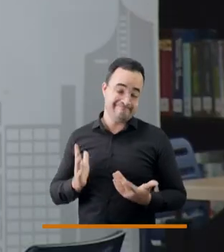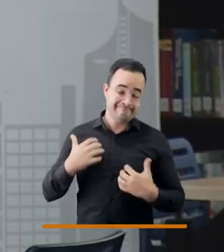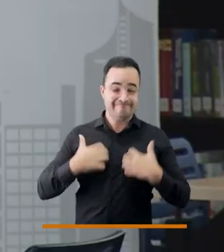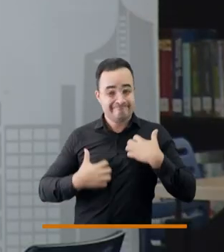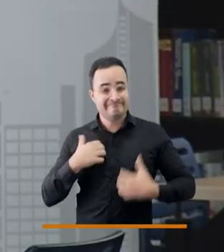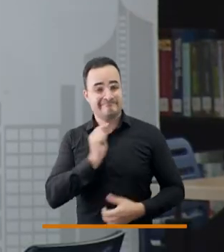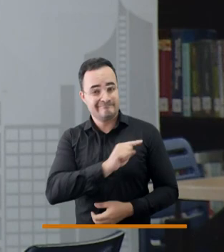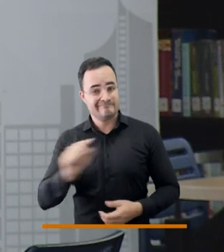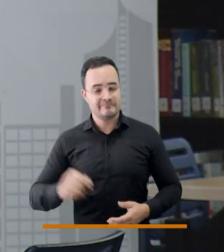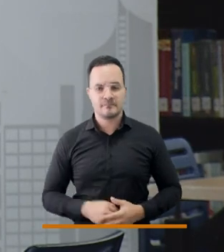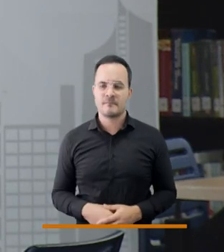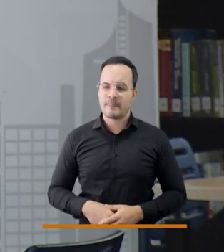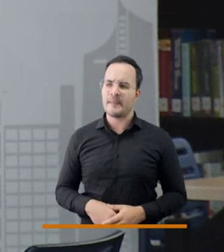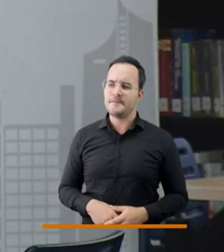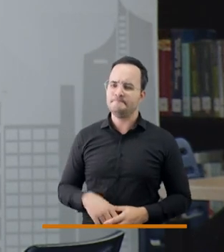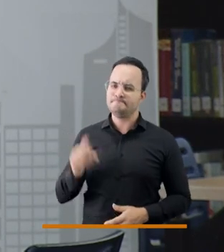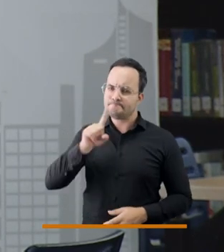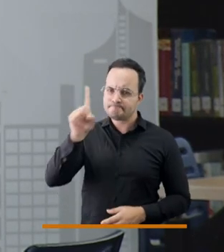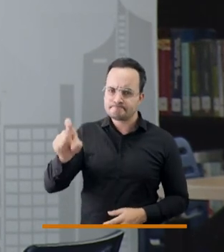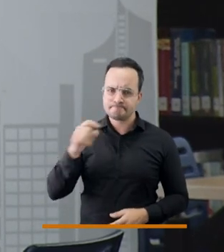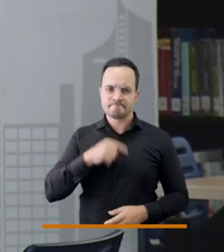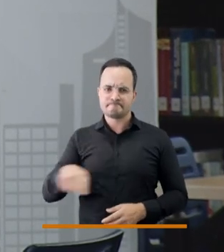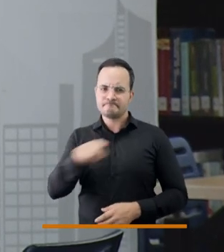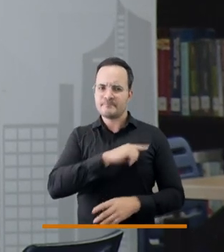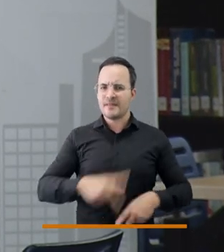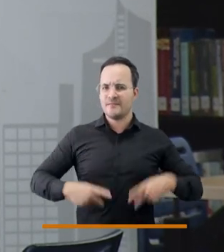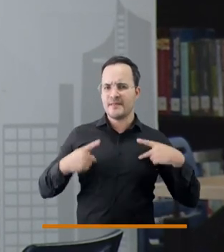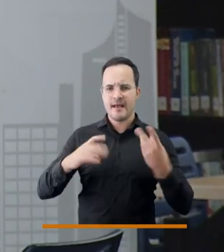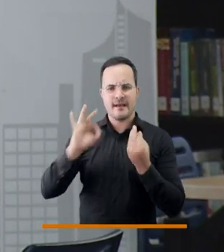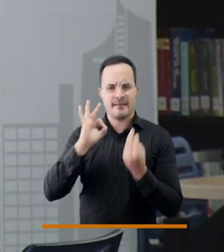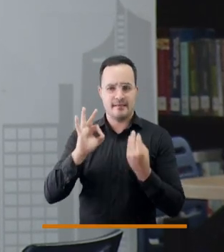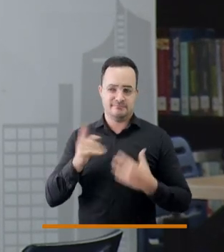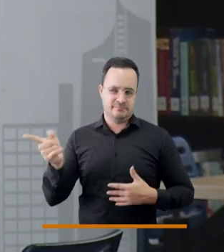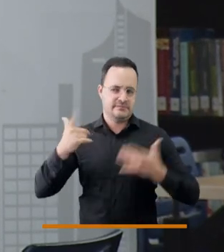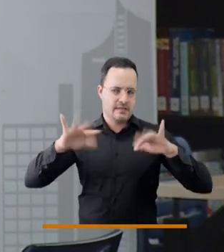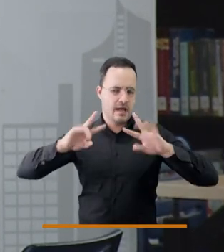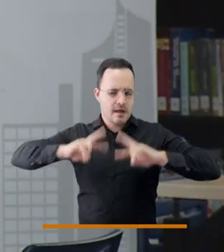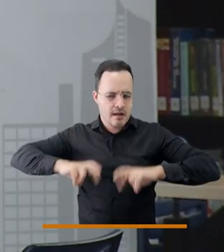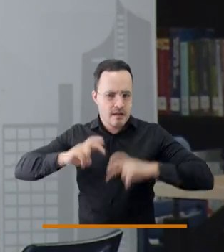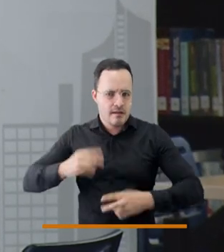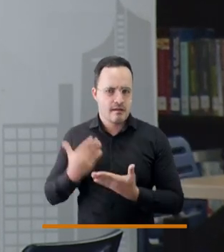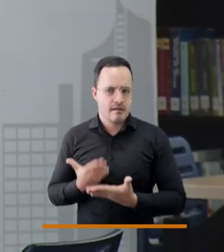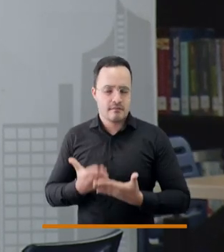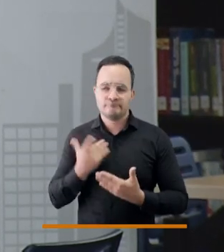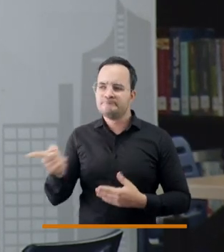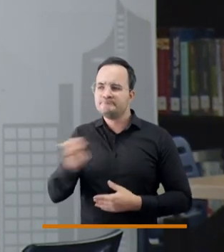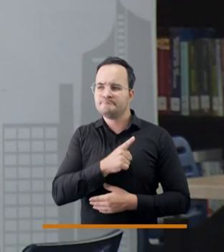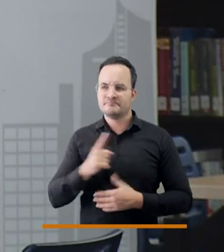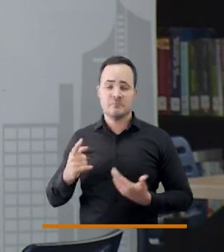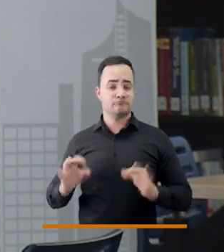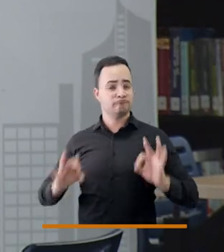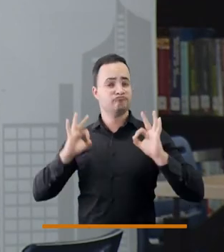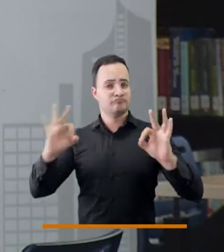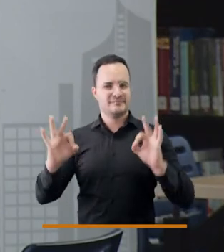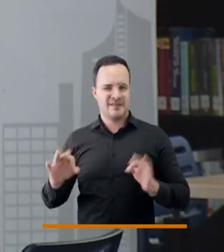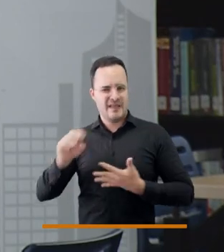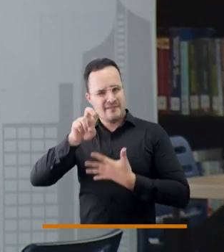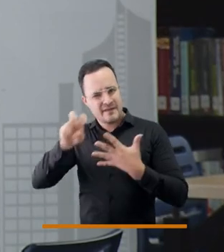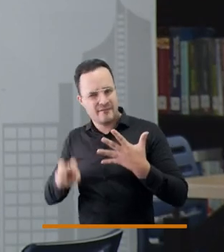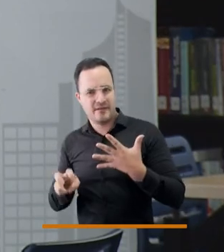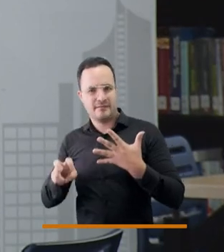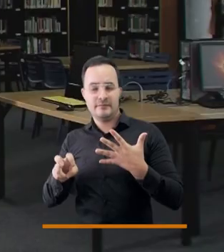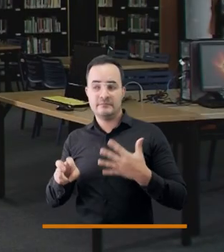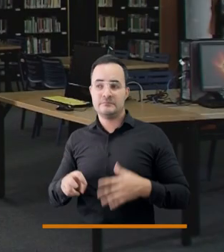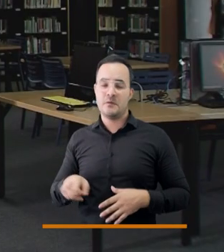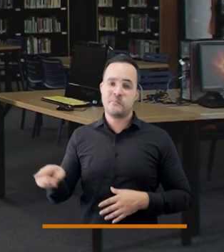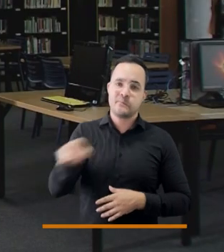Concejal Leticia, los indicadores de calidad de vida, dicen ustedes, apoyados en los datos oficiales, son muy bajos. Las